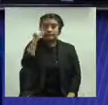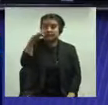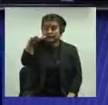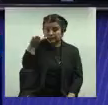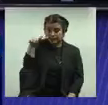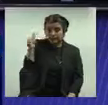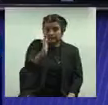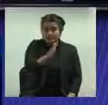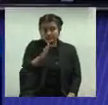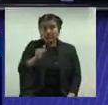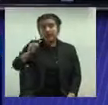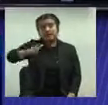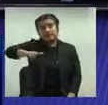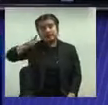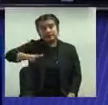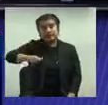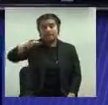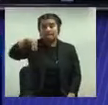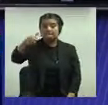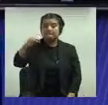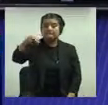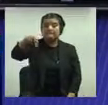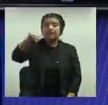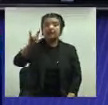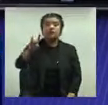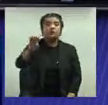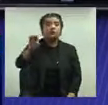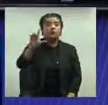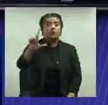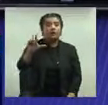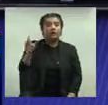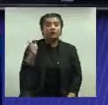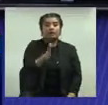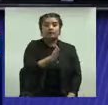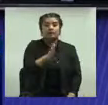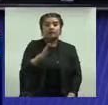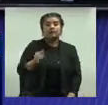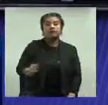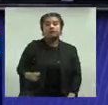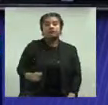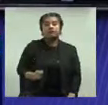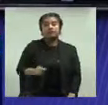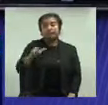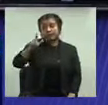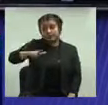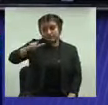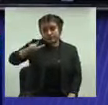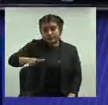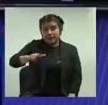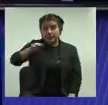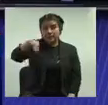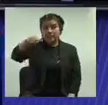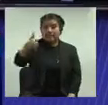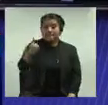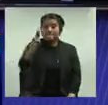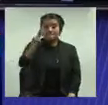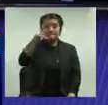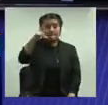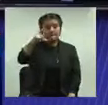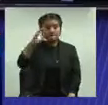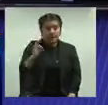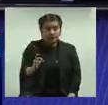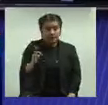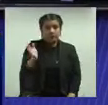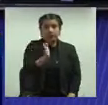Barcárcel. Licenciado Manuel Alfonso Castellanos Alonso. Licenciado Marco Tulio Pérez